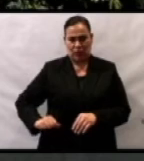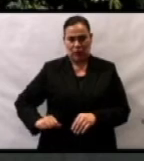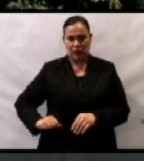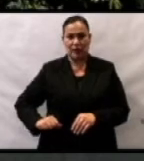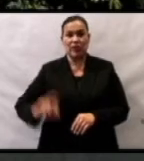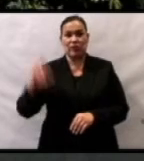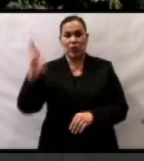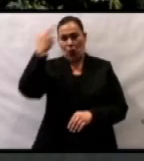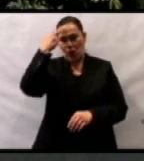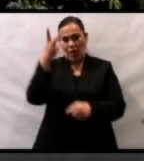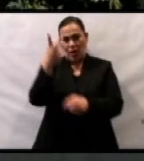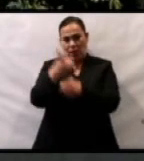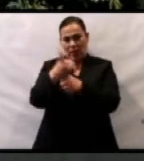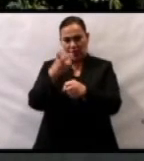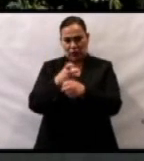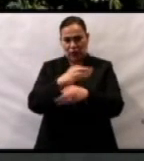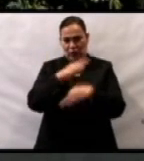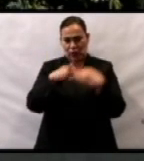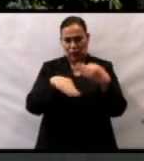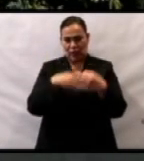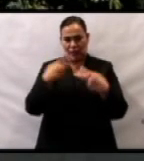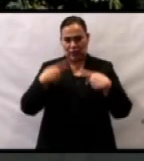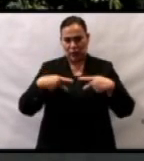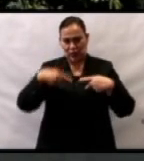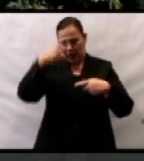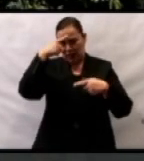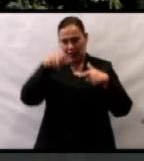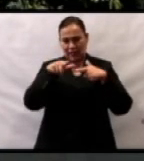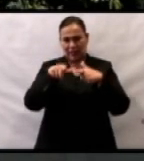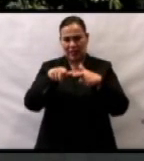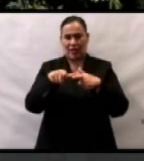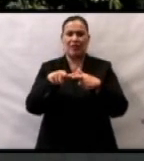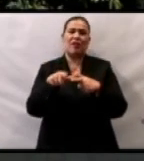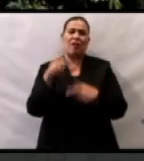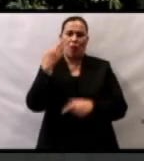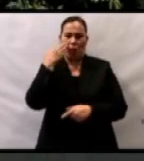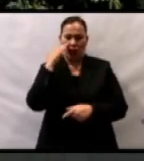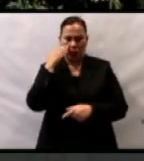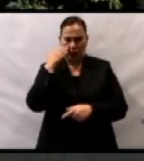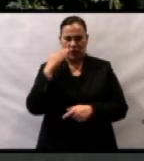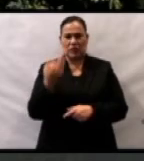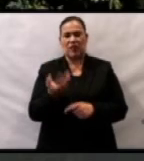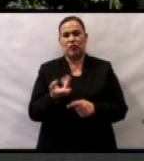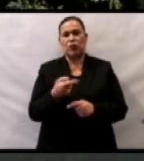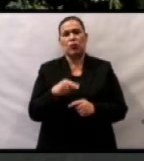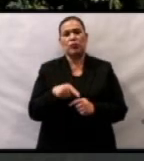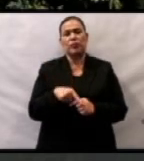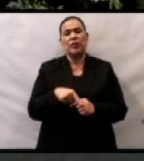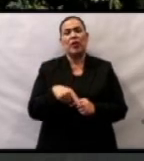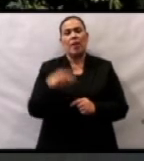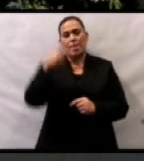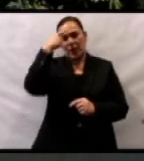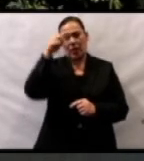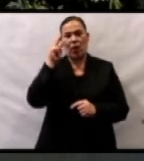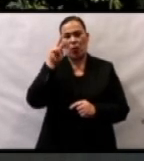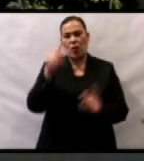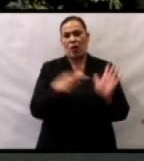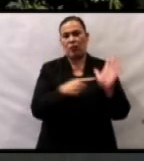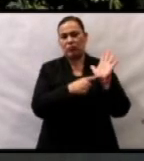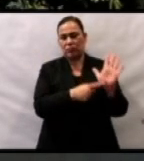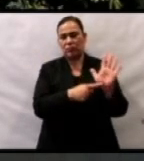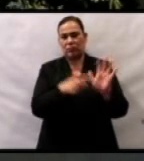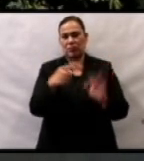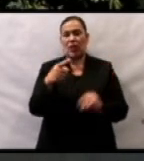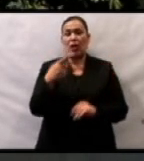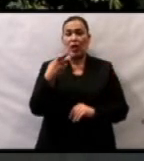la invitación a los ciudadanos para que sigan en la página Facebook del Gobierno de Tepatitlán de Morelos y vean la,